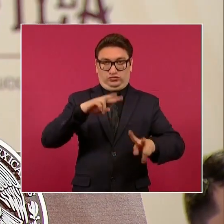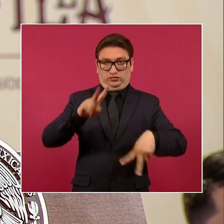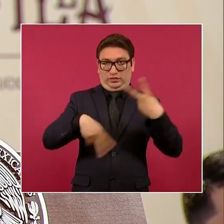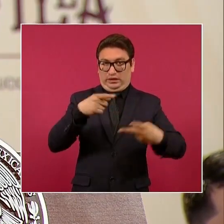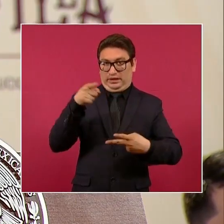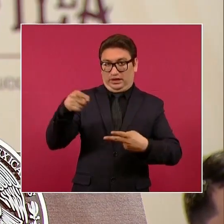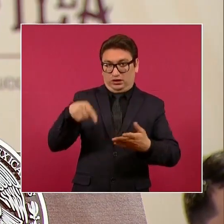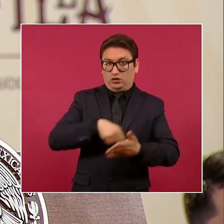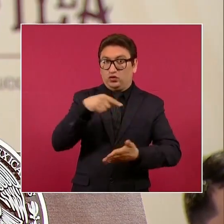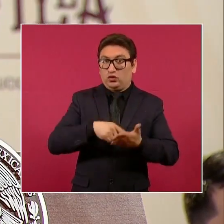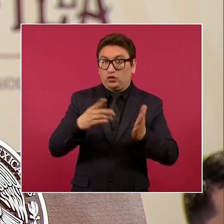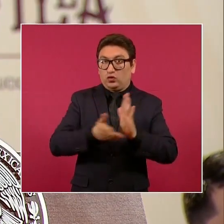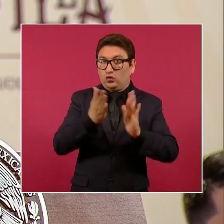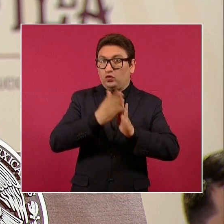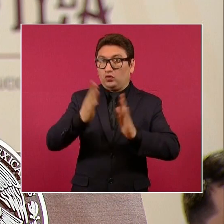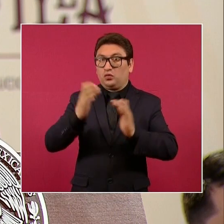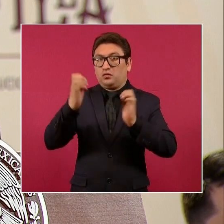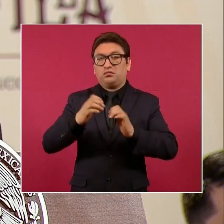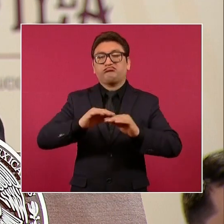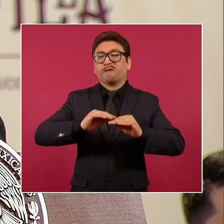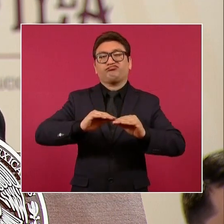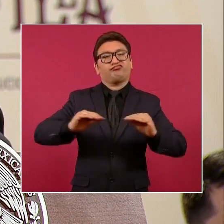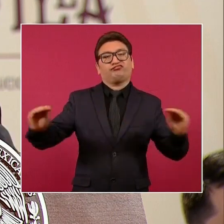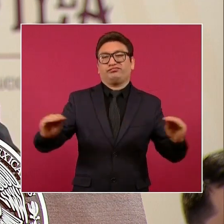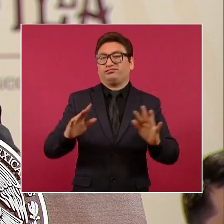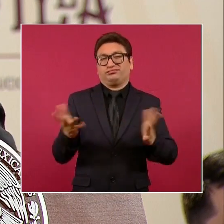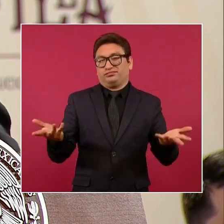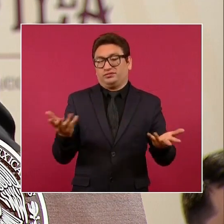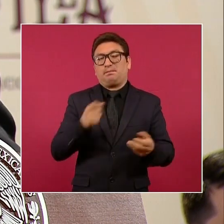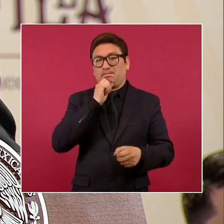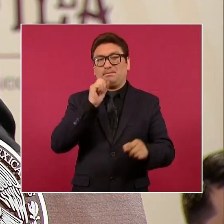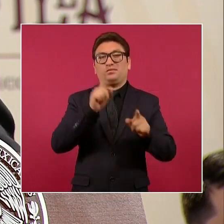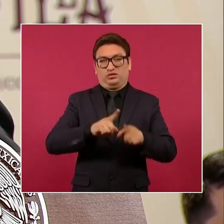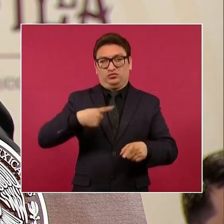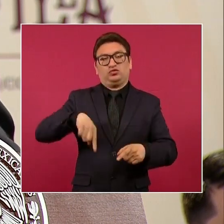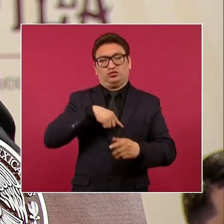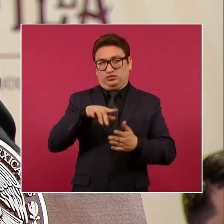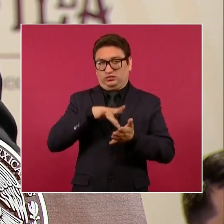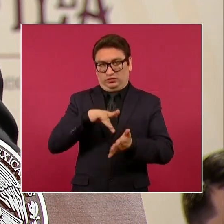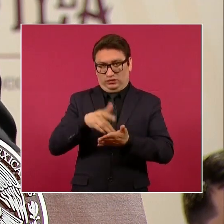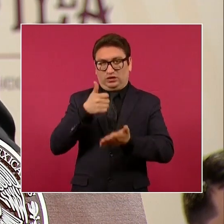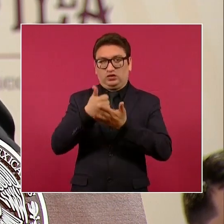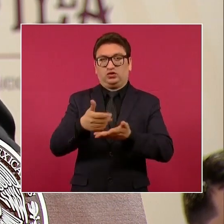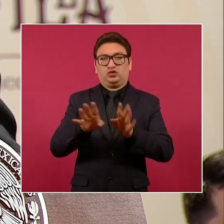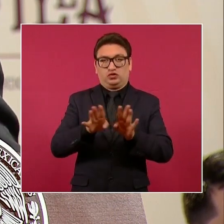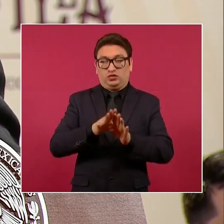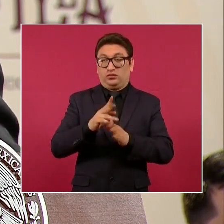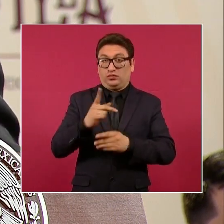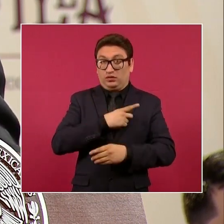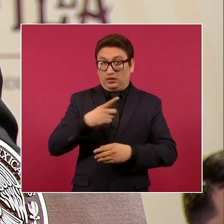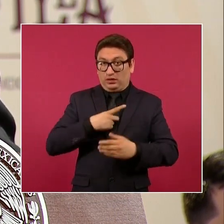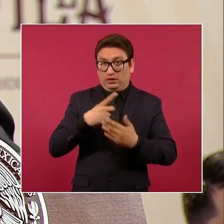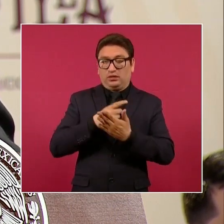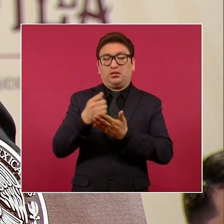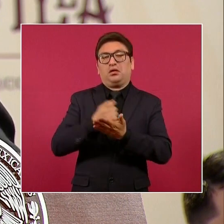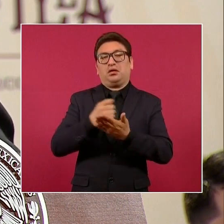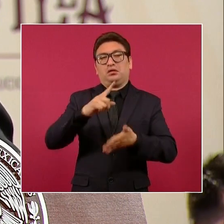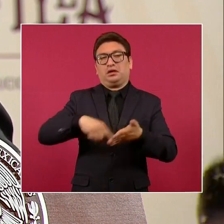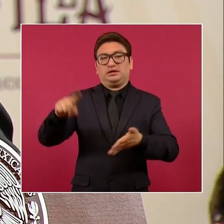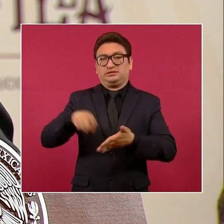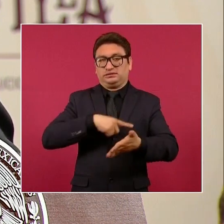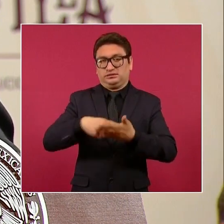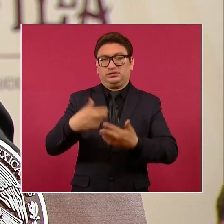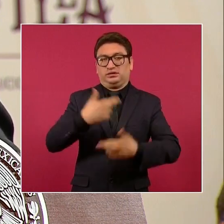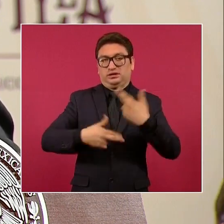se habían construido esas viviendas, el predio sigue baldío. Entonces, también operamos de la misma manera, con donación de la deuda pendiente, devolución de pagos